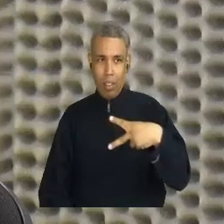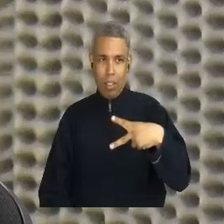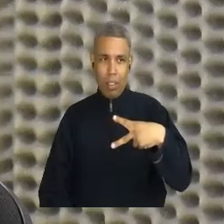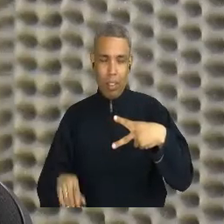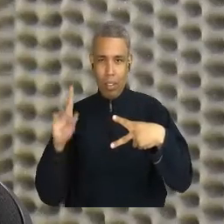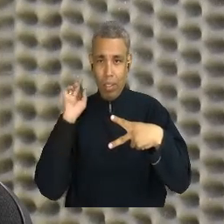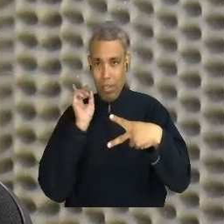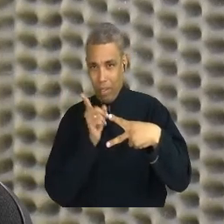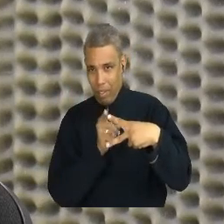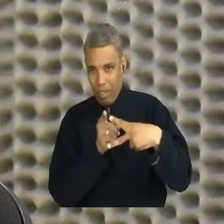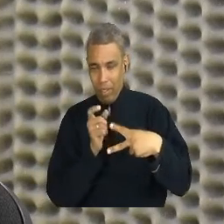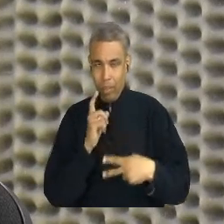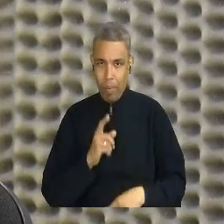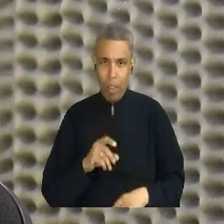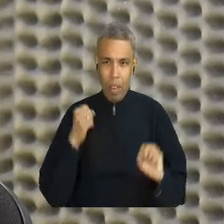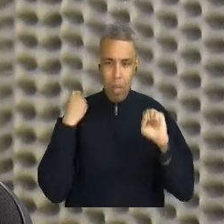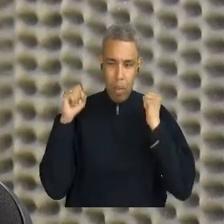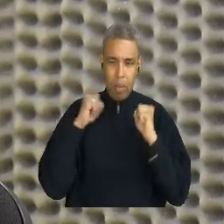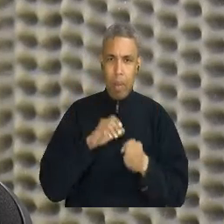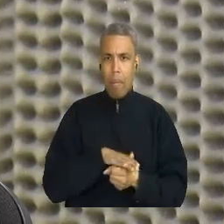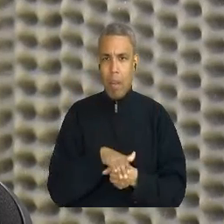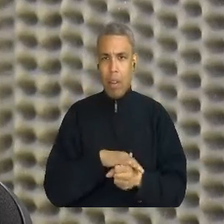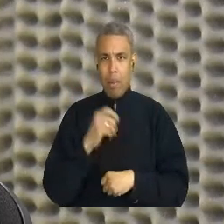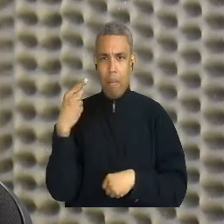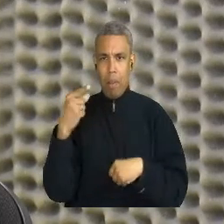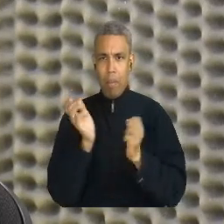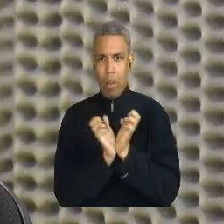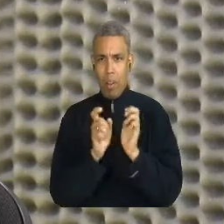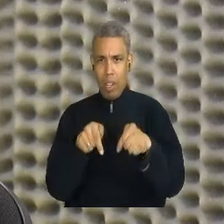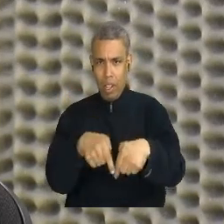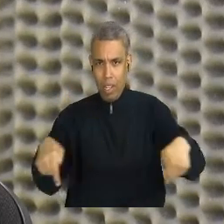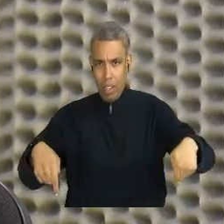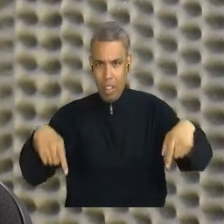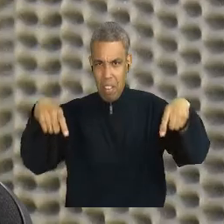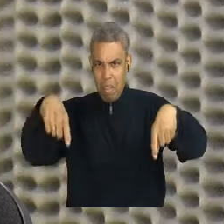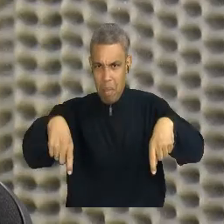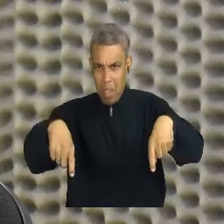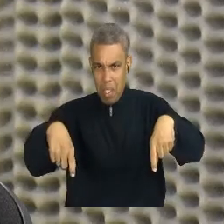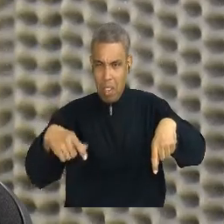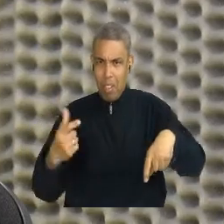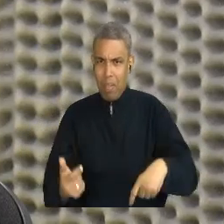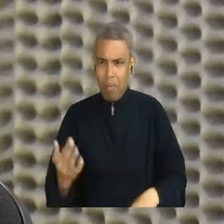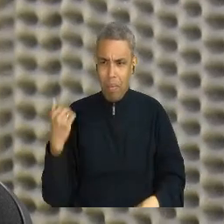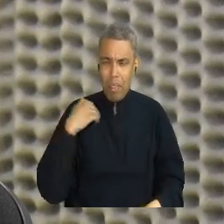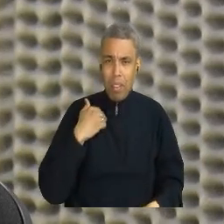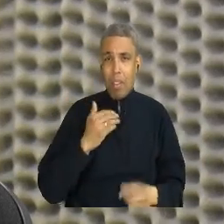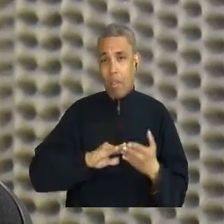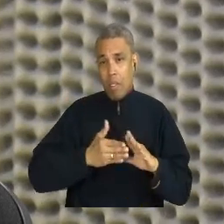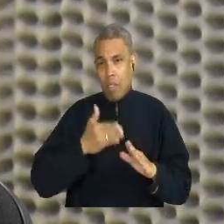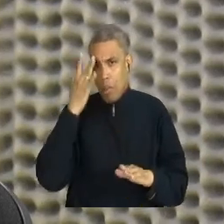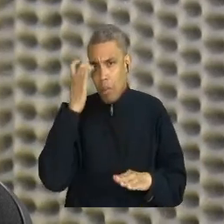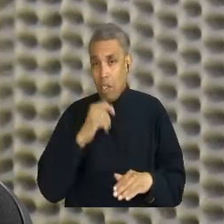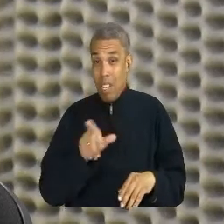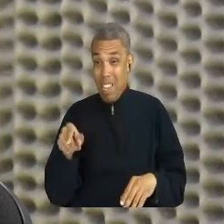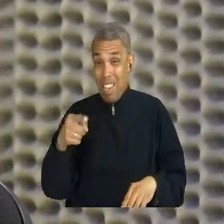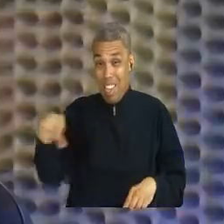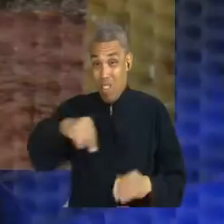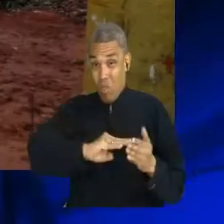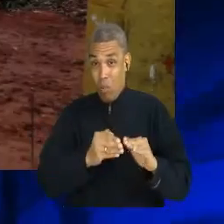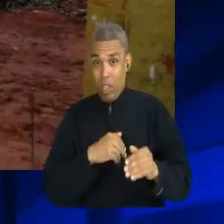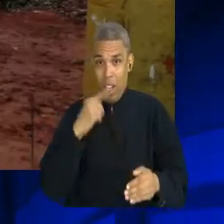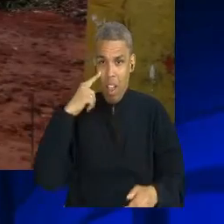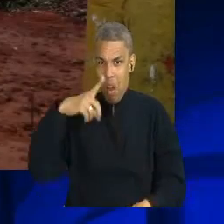de los habitantes del barrio Primero de Mayo con su cancha. Señor secretario, hemos recibido unas fotografías, ellos nos dicen que